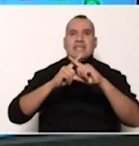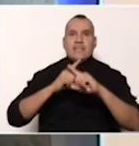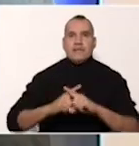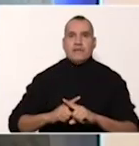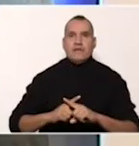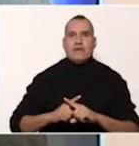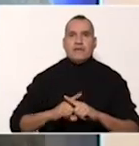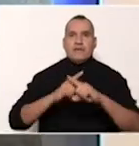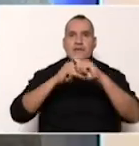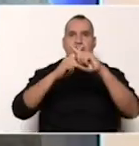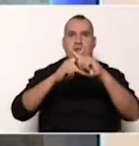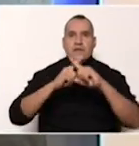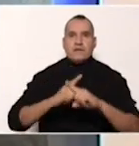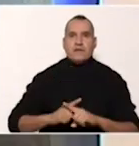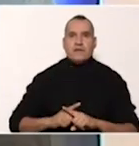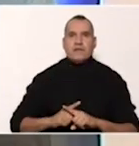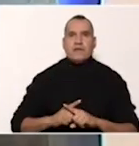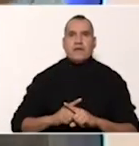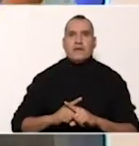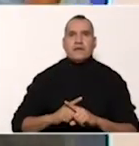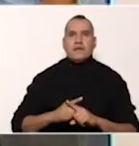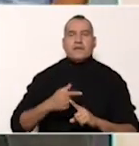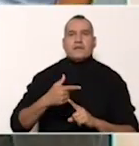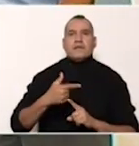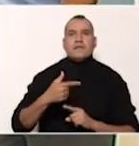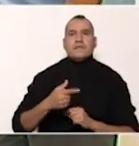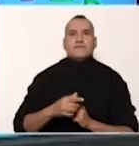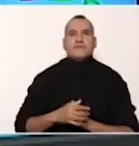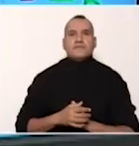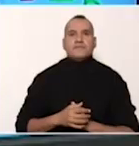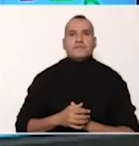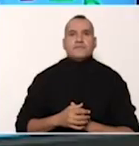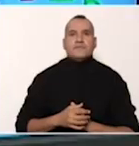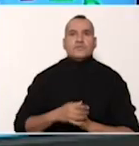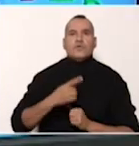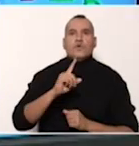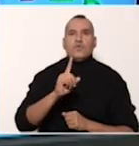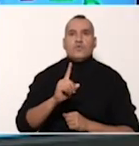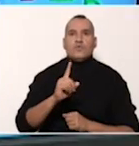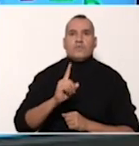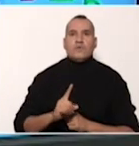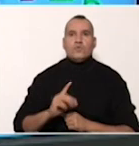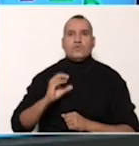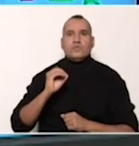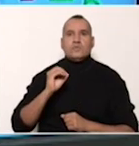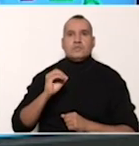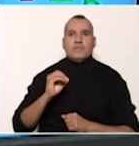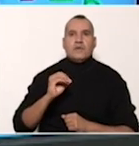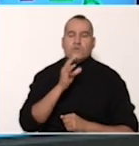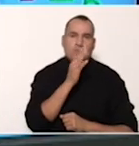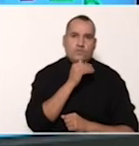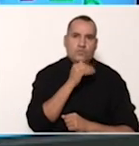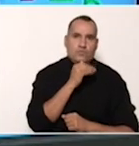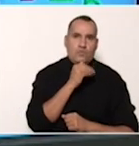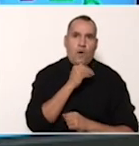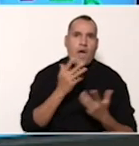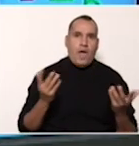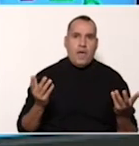dividiendo potencias de igual base. Se restan los exponentes. 1 menos 1, 0. No tiene